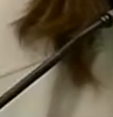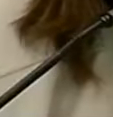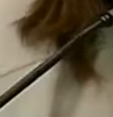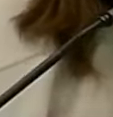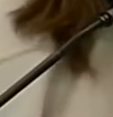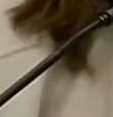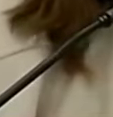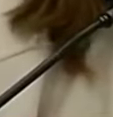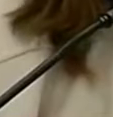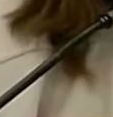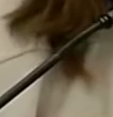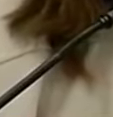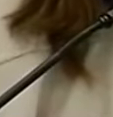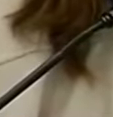Federal,